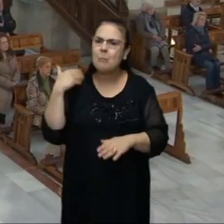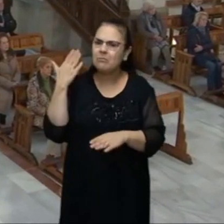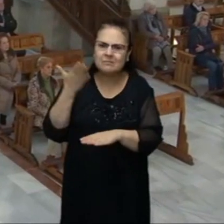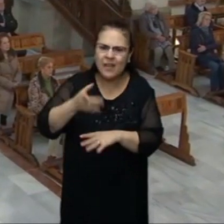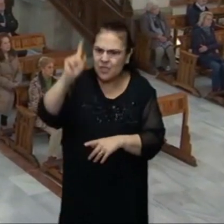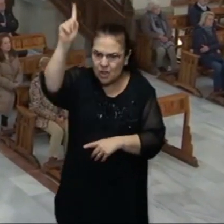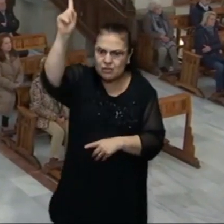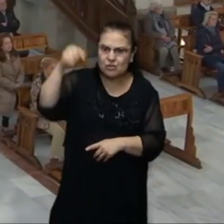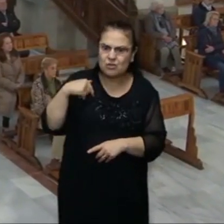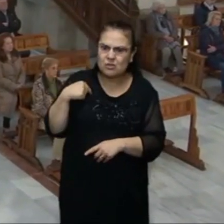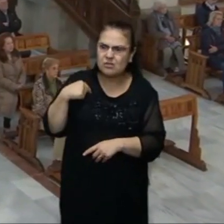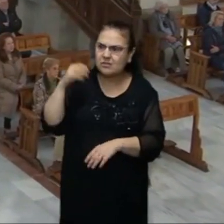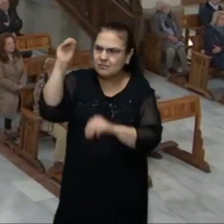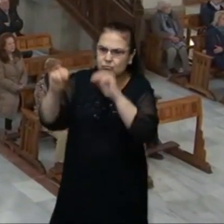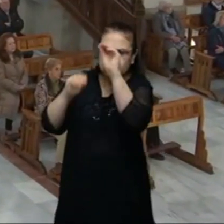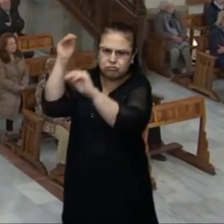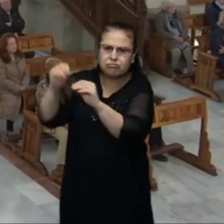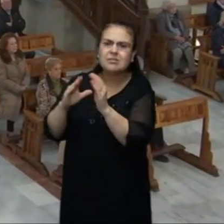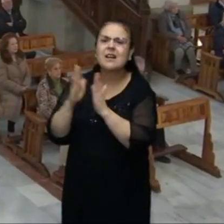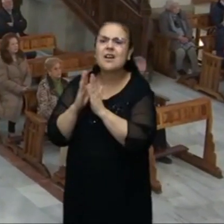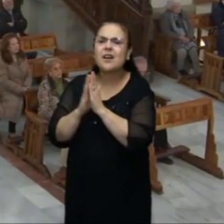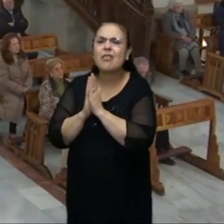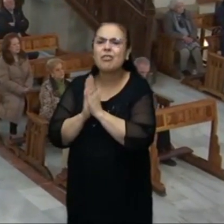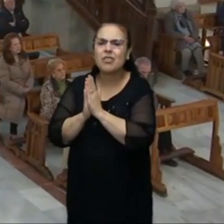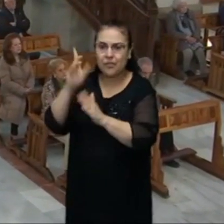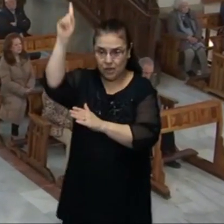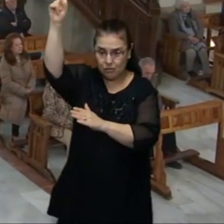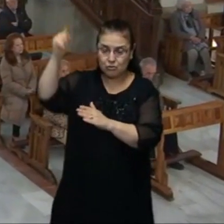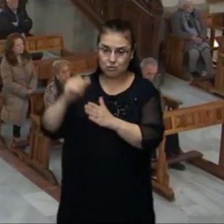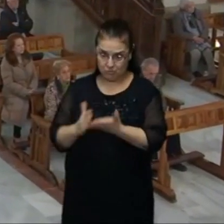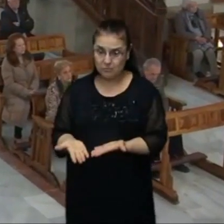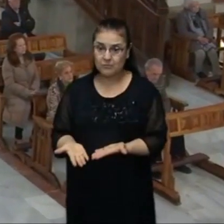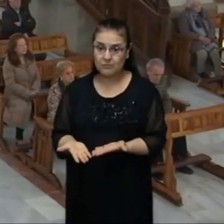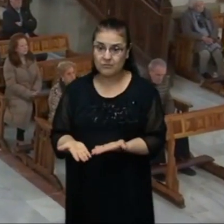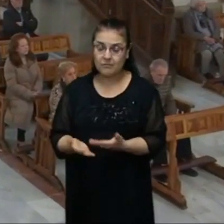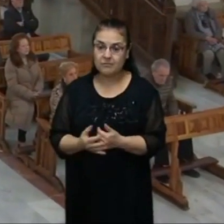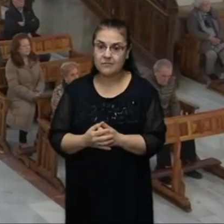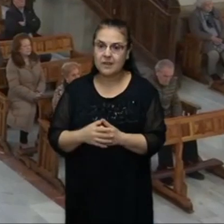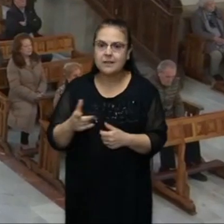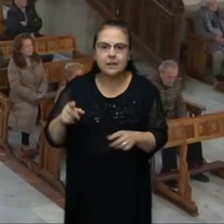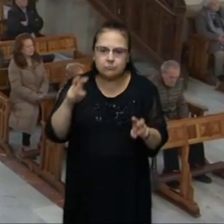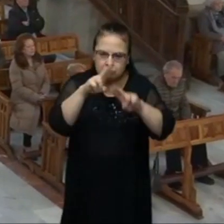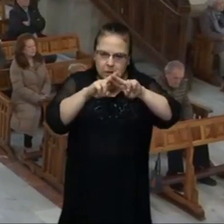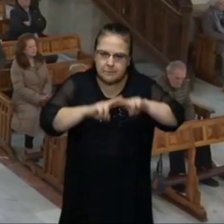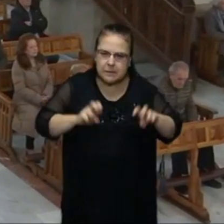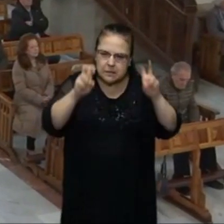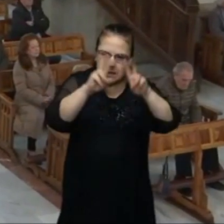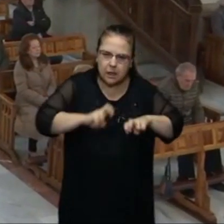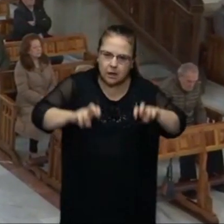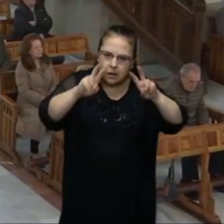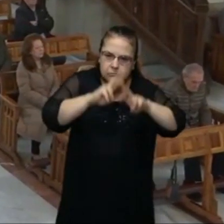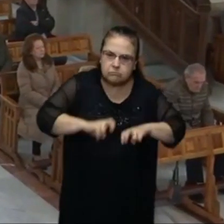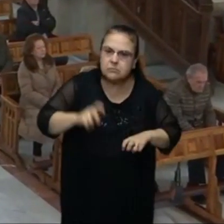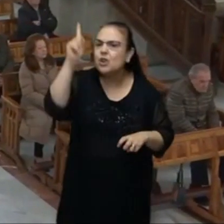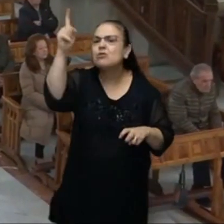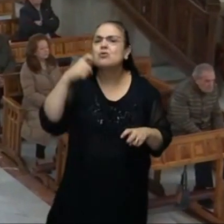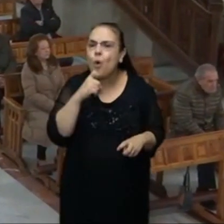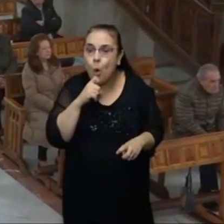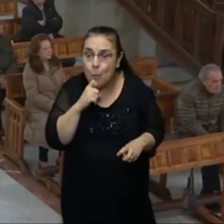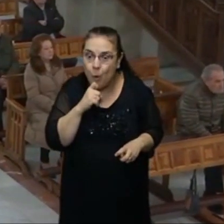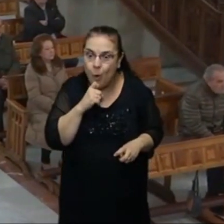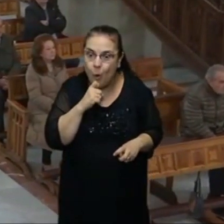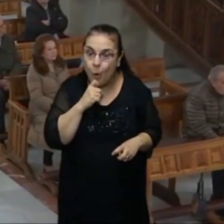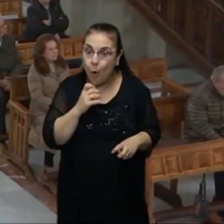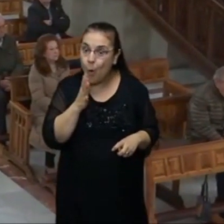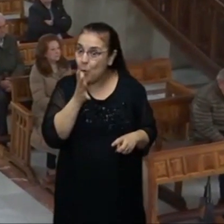Dios, reza a Dios, ora a Dios, investiga cómo es Dios, porque está